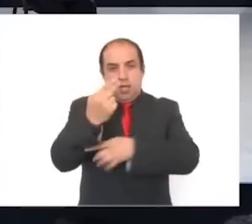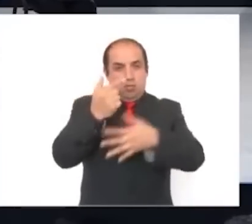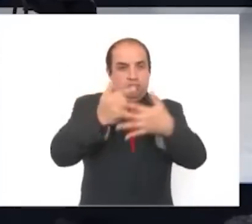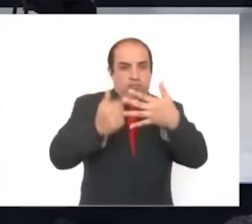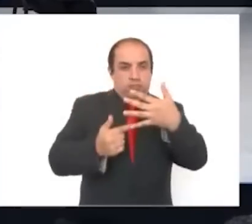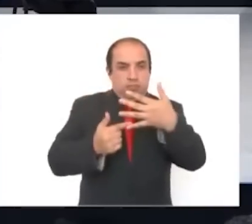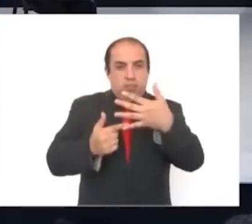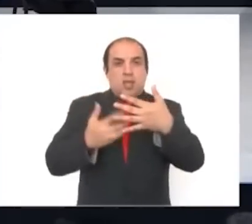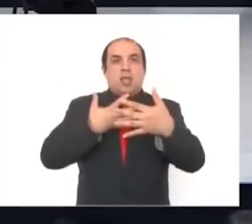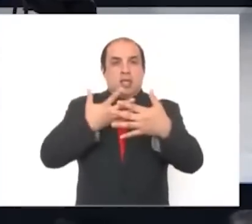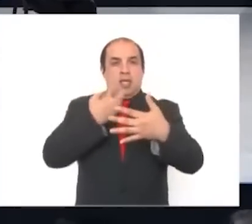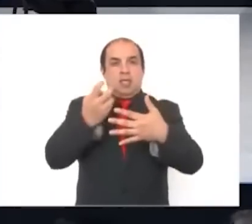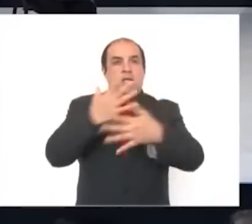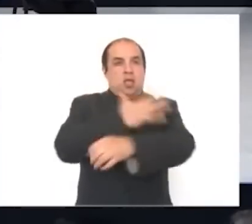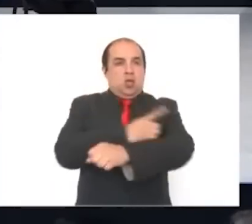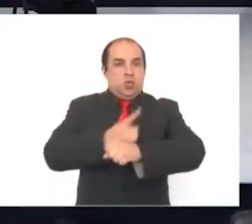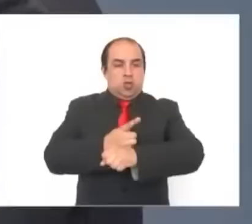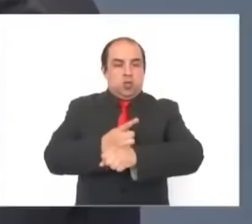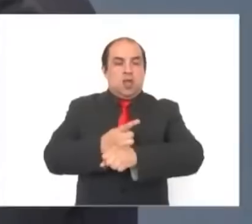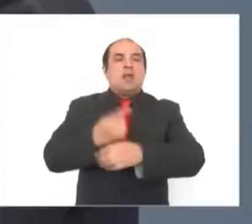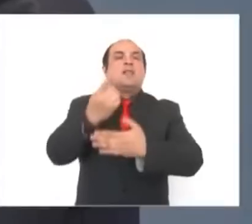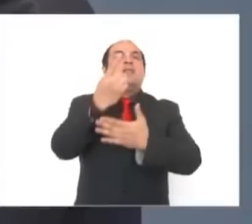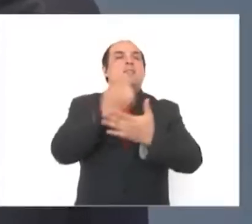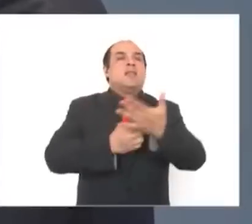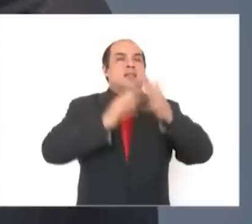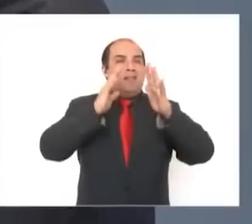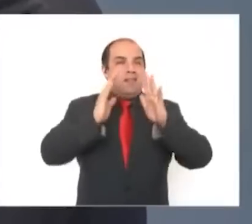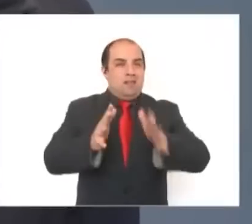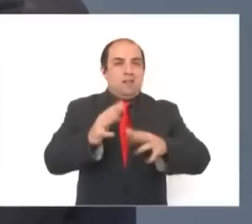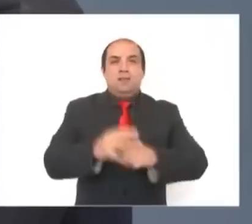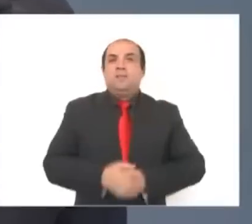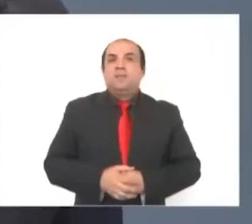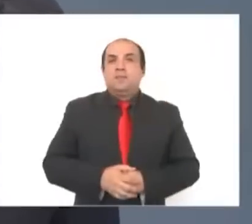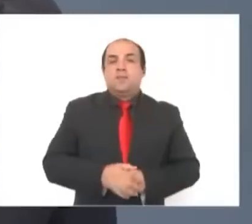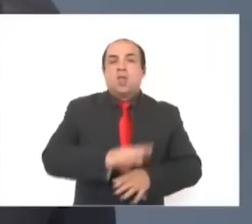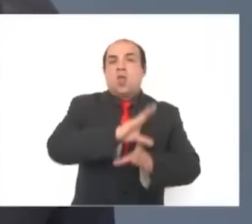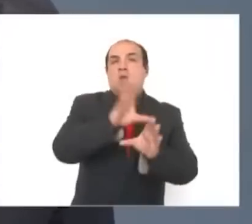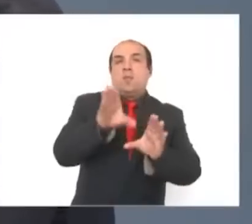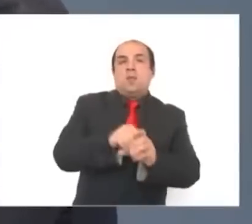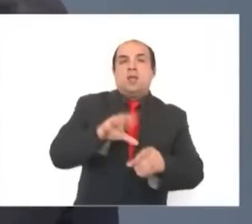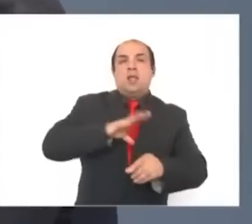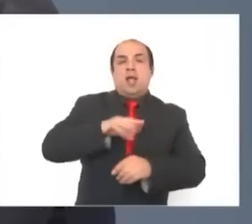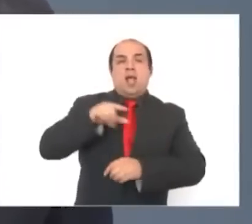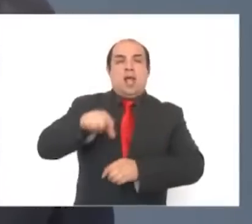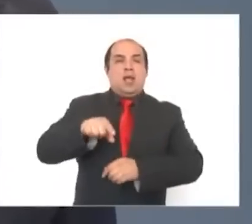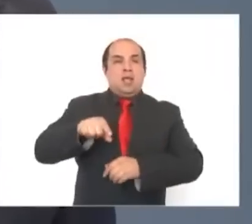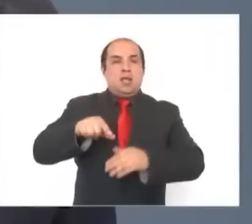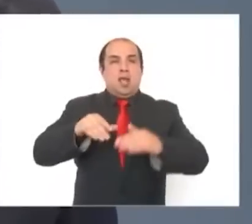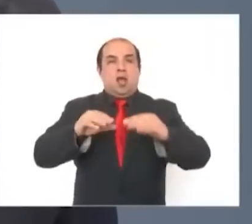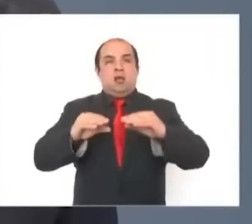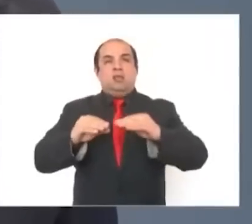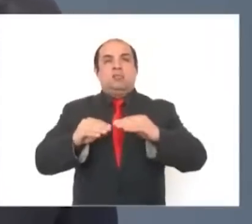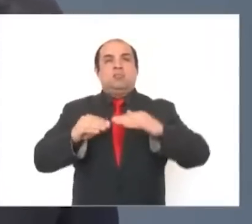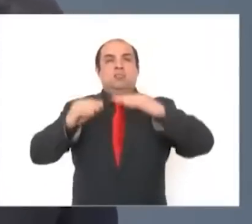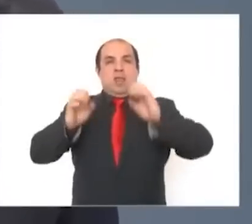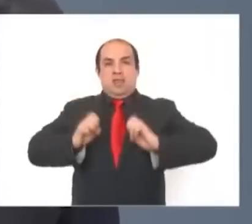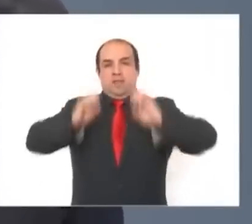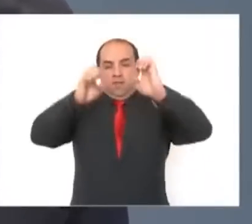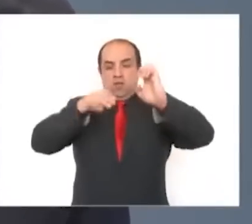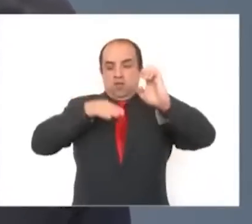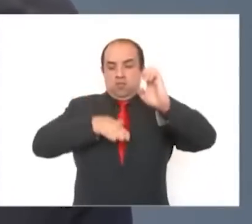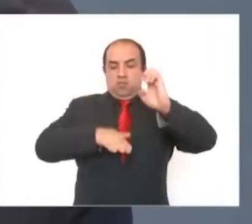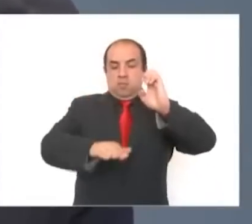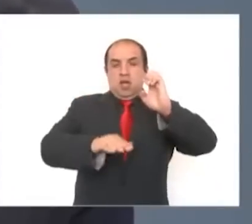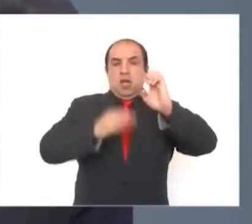que se hace este diseño. En total se tienen un estacionamiento, una planta baja y tres niveles de una